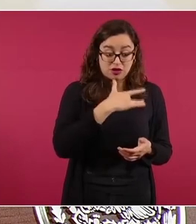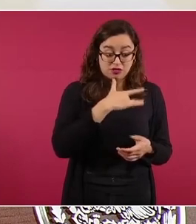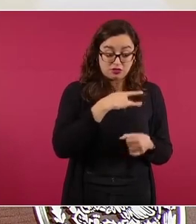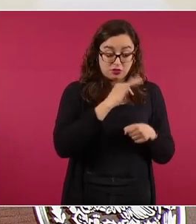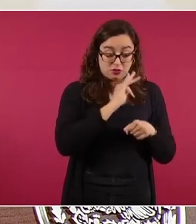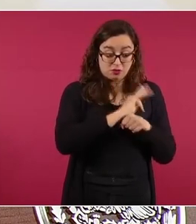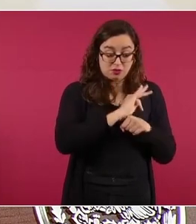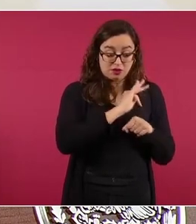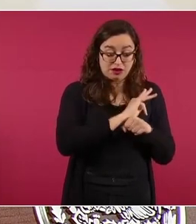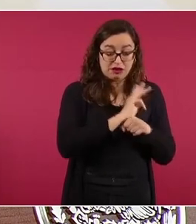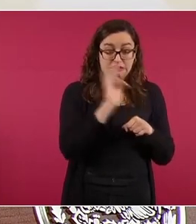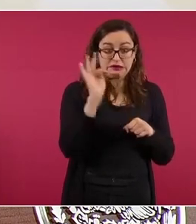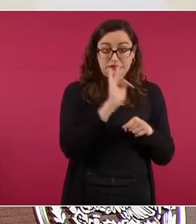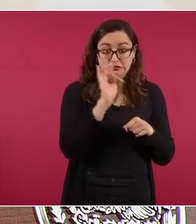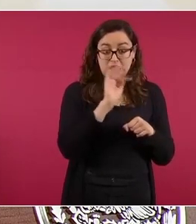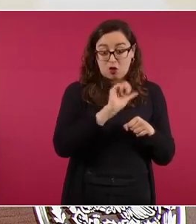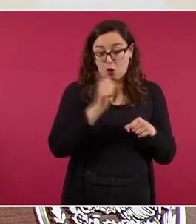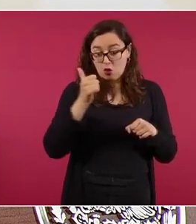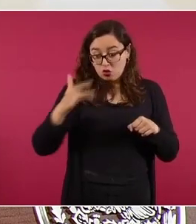otros órganos.